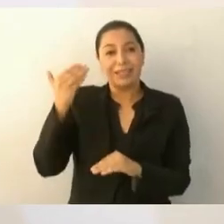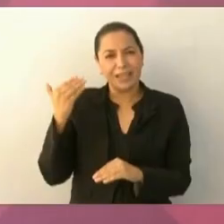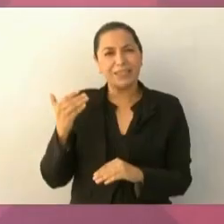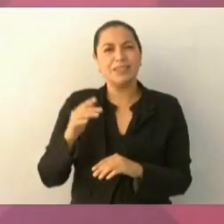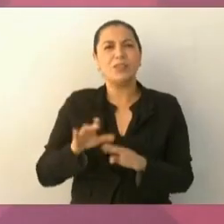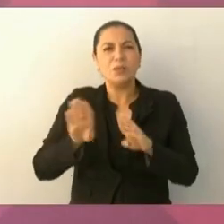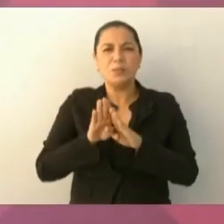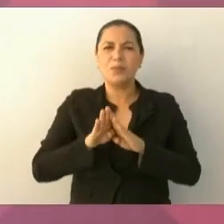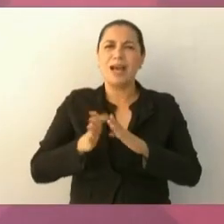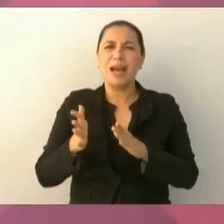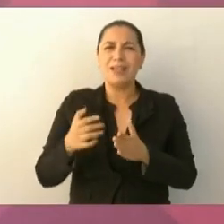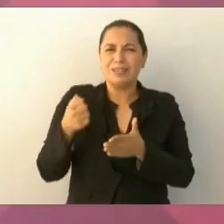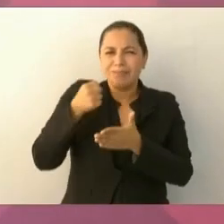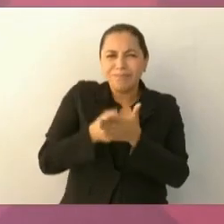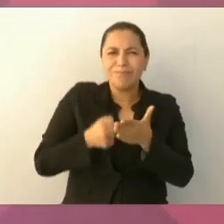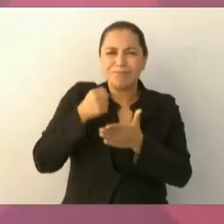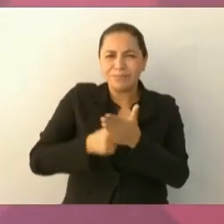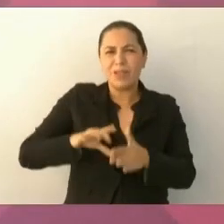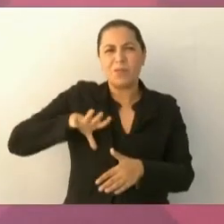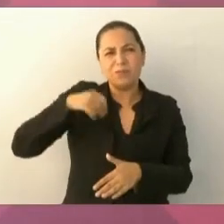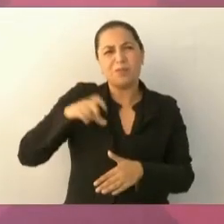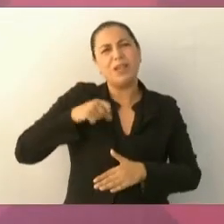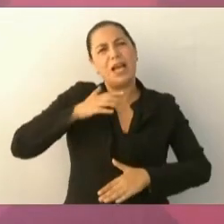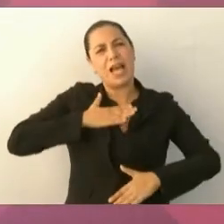fatiga de enfrentar